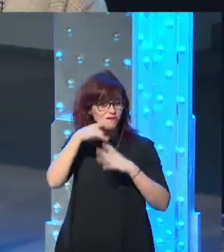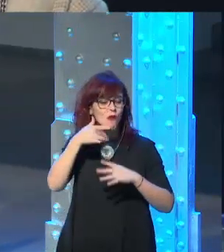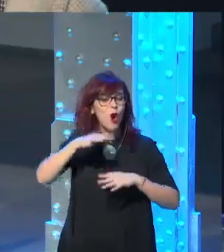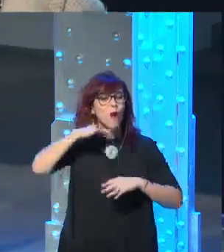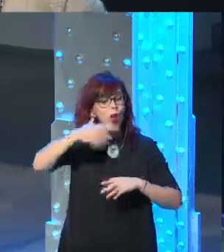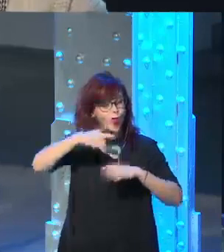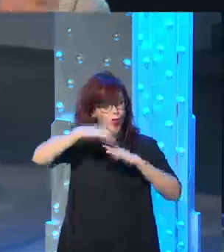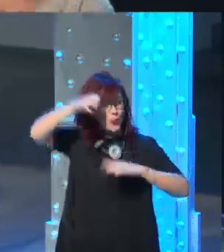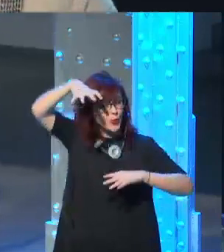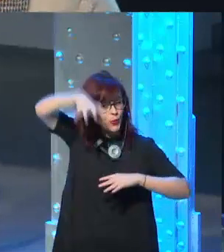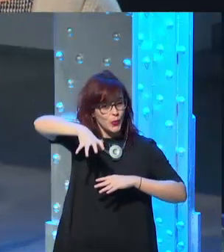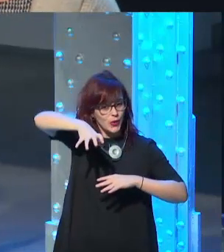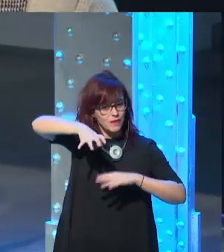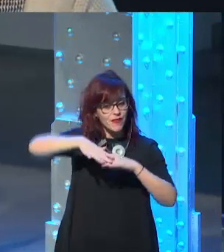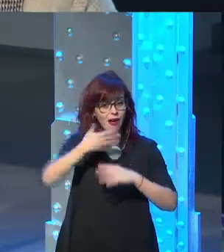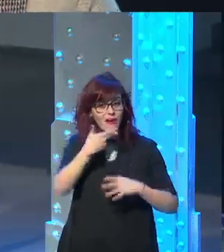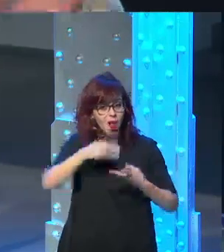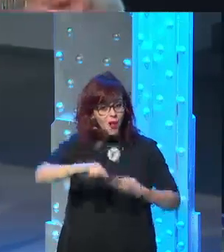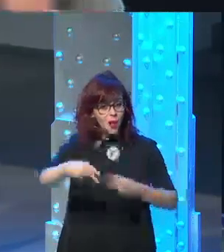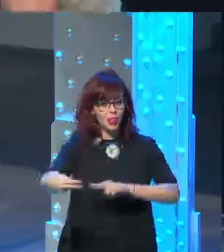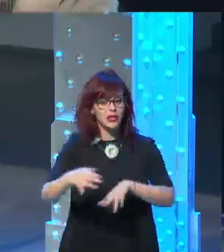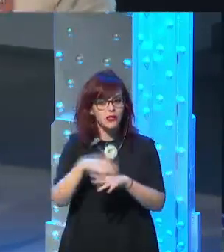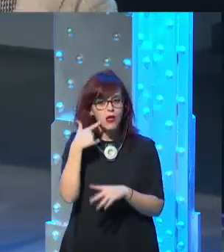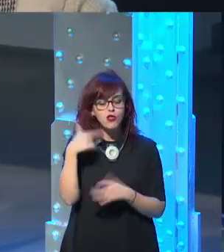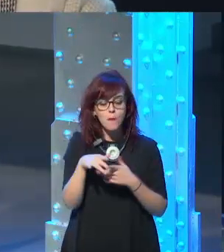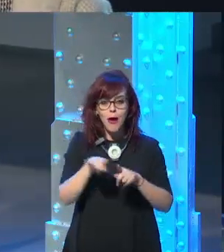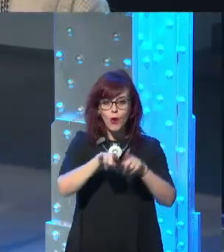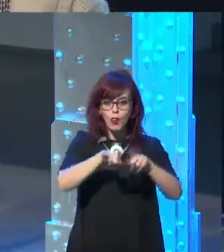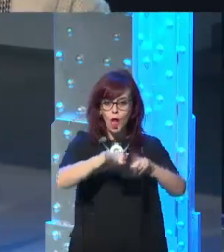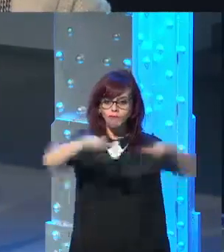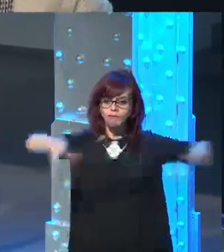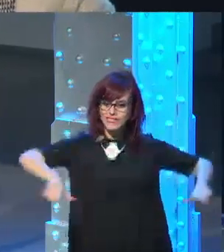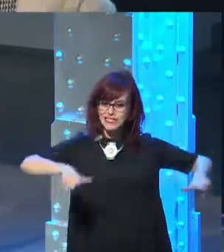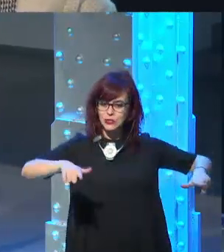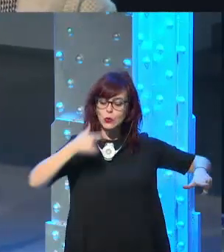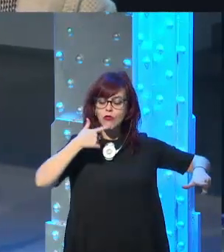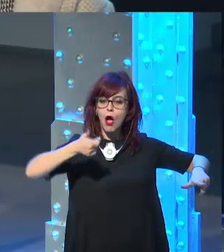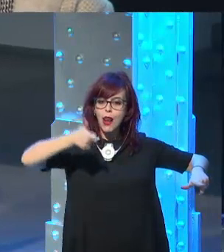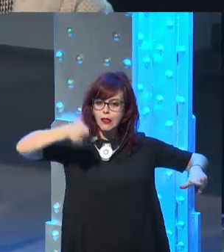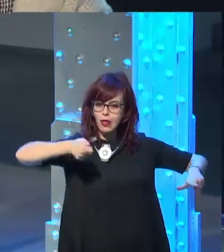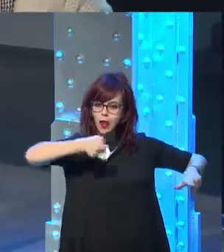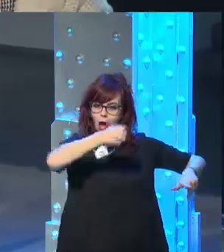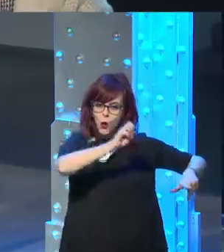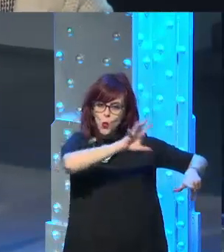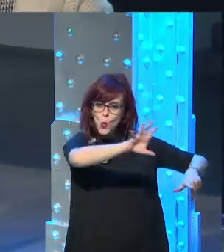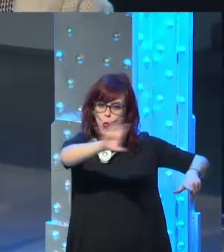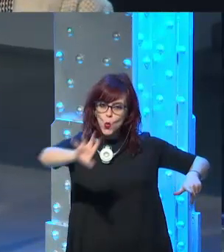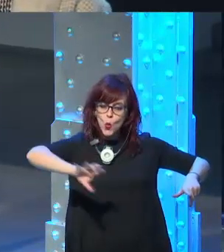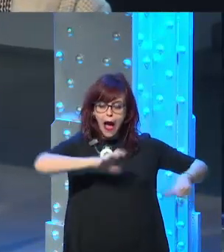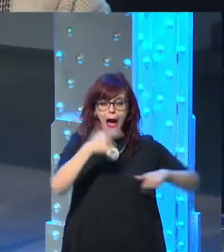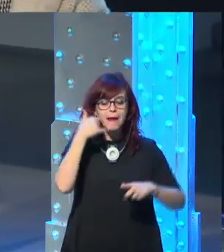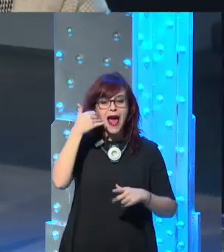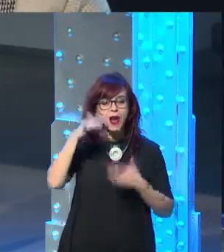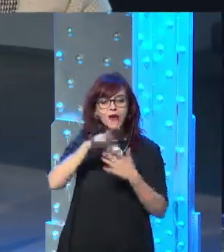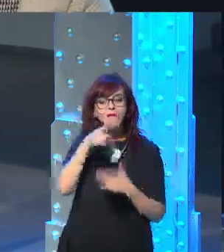fui a mi estudio con una linterna ultravioleta para detectar qué podía encontrar en mi estudio que reflejara